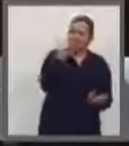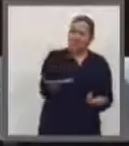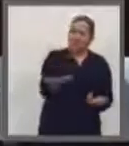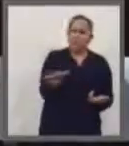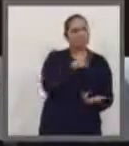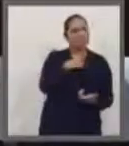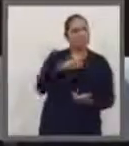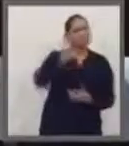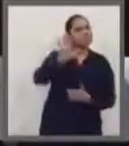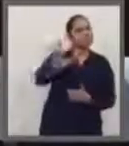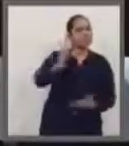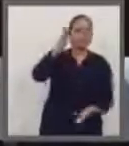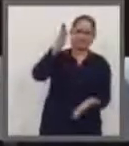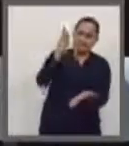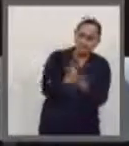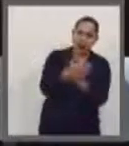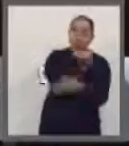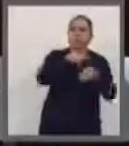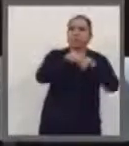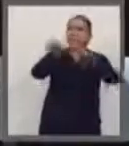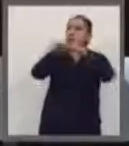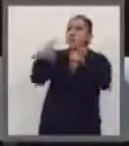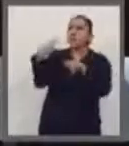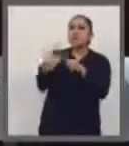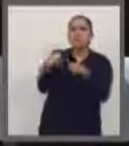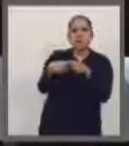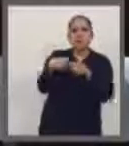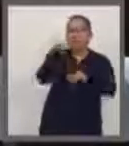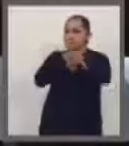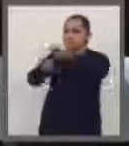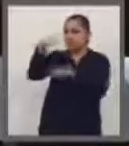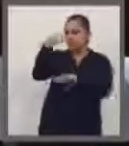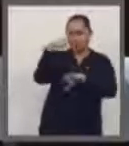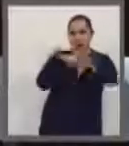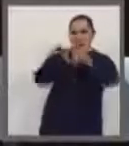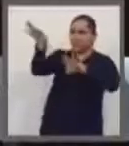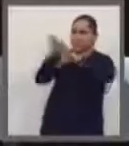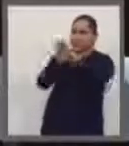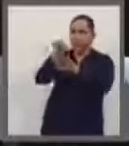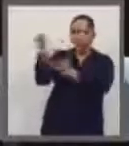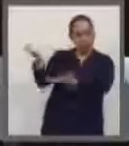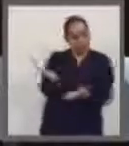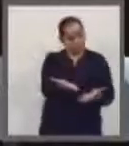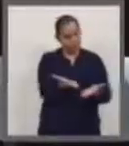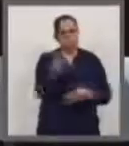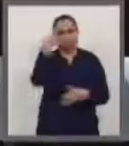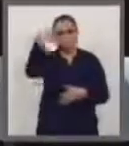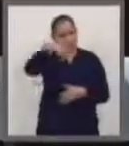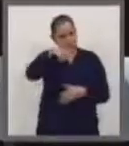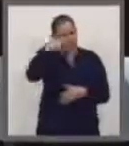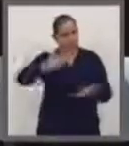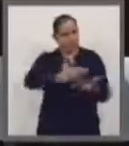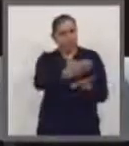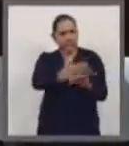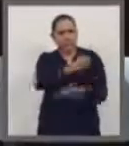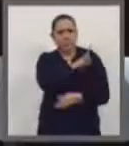suspendan las nuevas convocatorias a las rondas de licitaciones para dar lugar a la reflexión nacional que nos